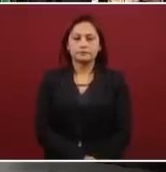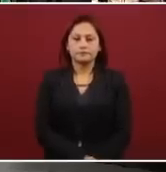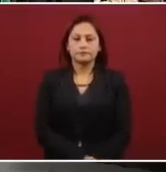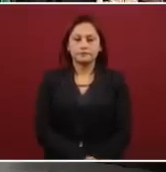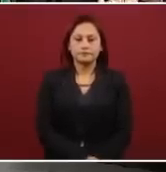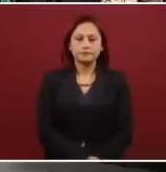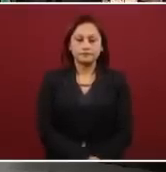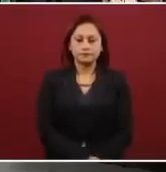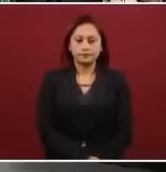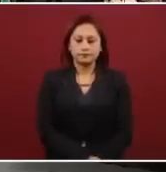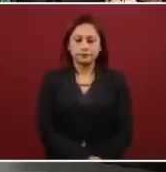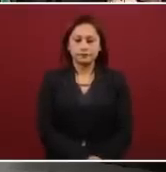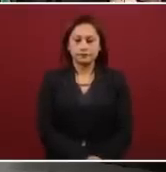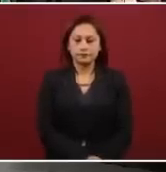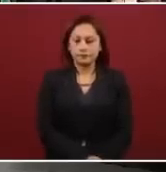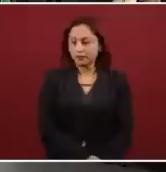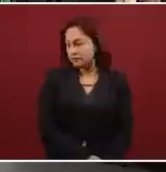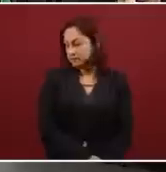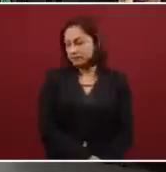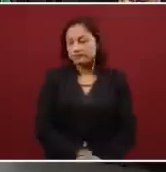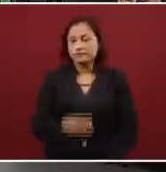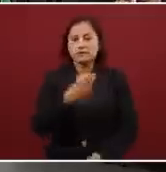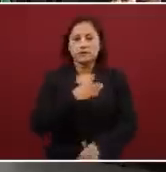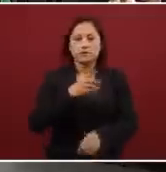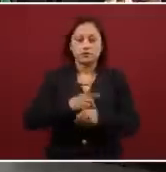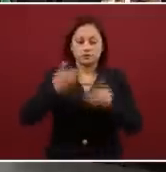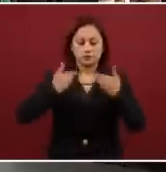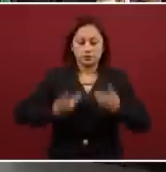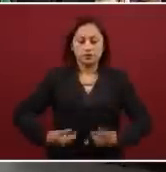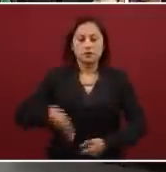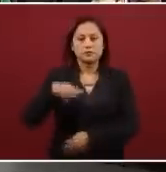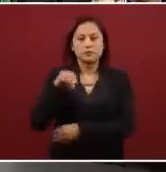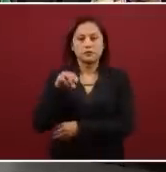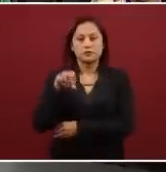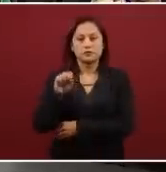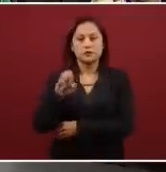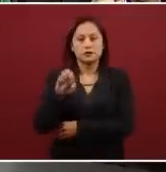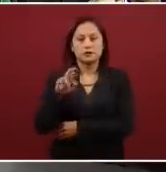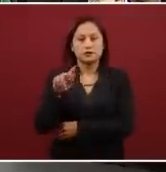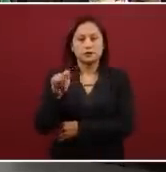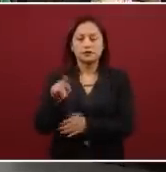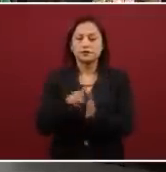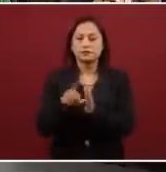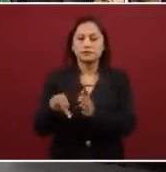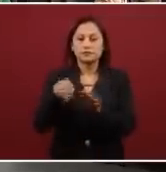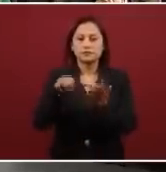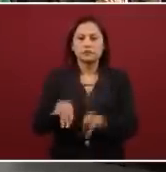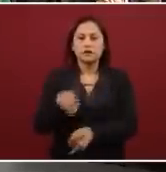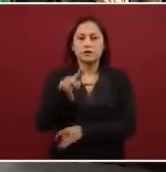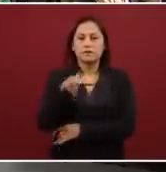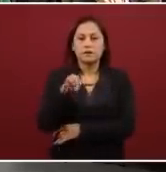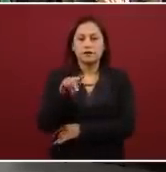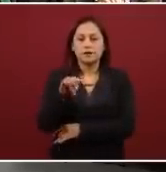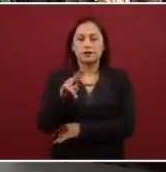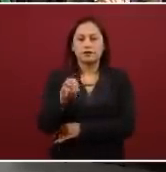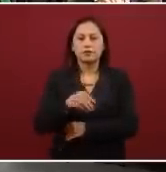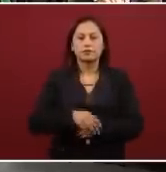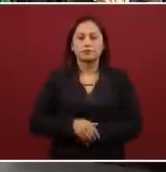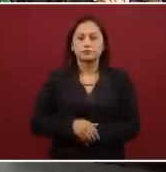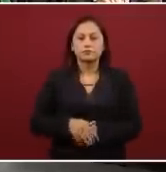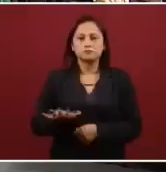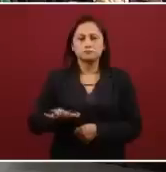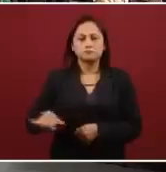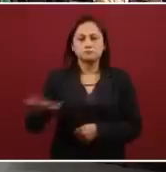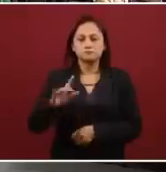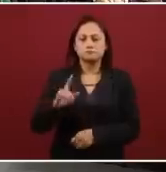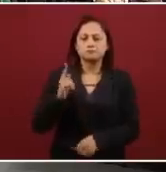Presidente, buenos días. Monserrat Vargas, de Publimetro. En el caso del IMER dejó ver una situación que se